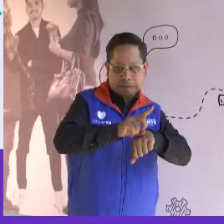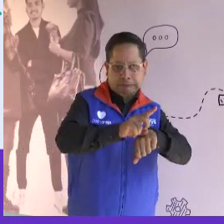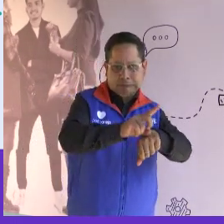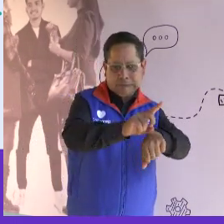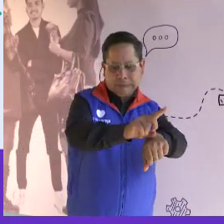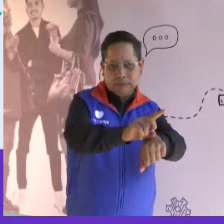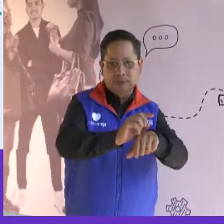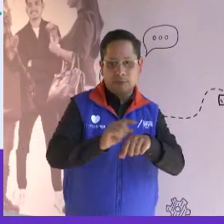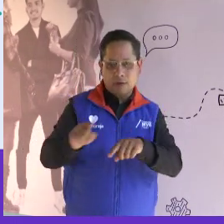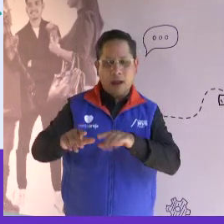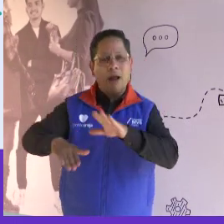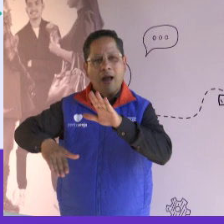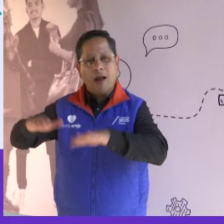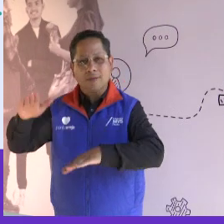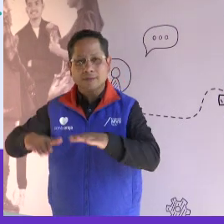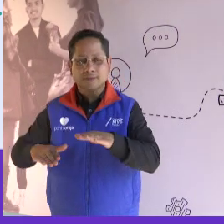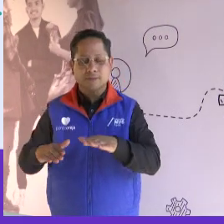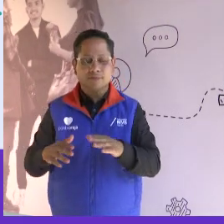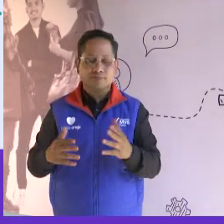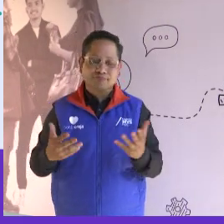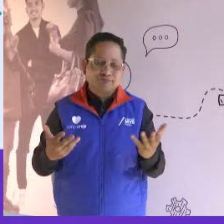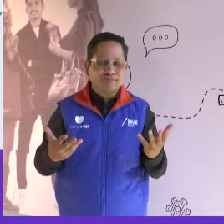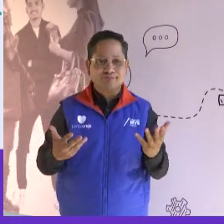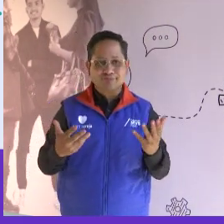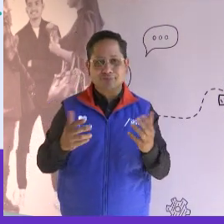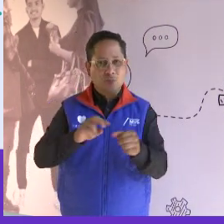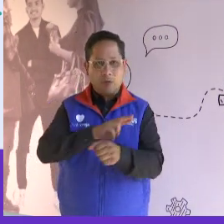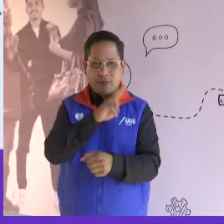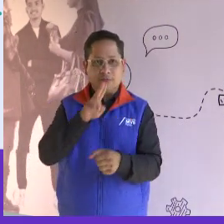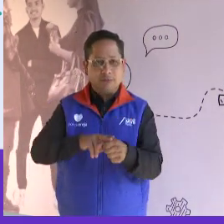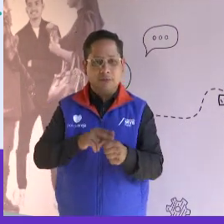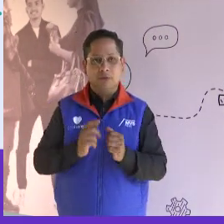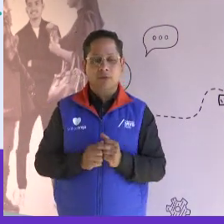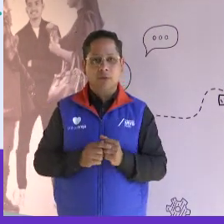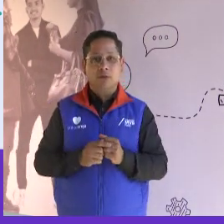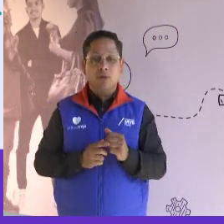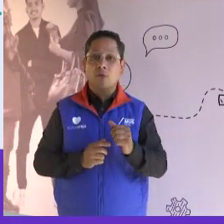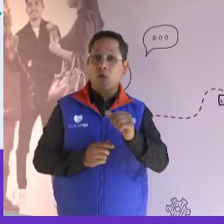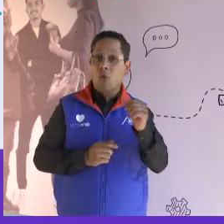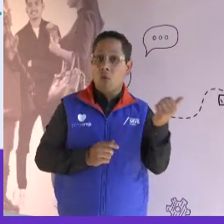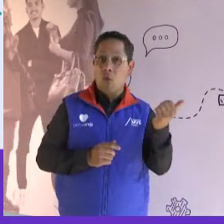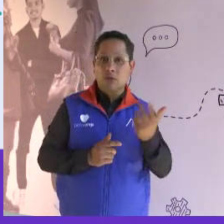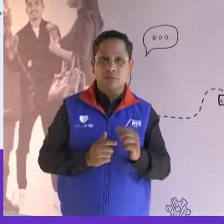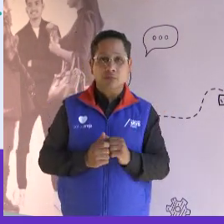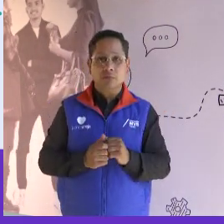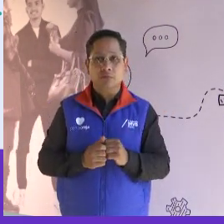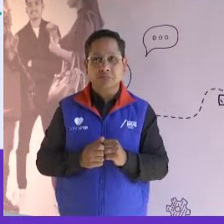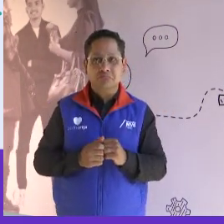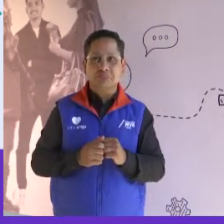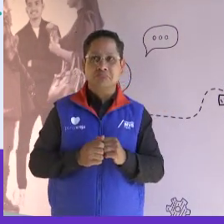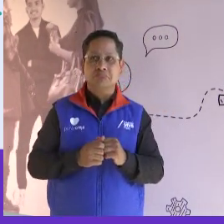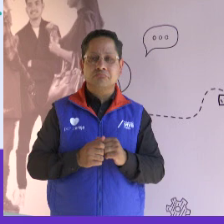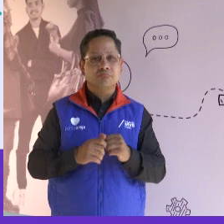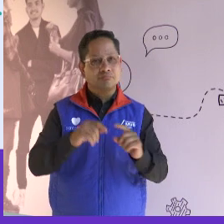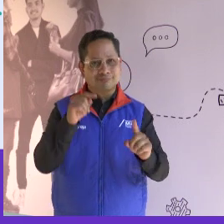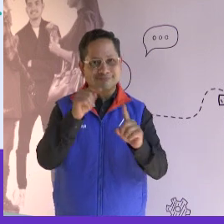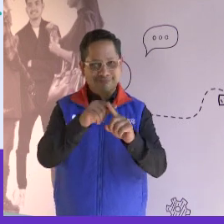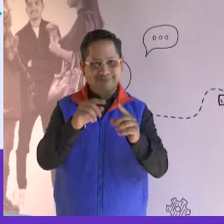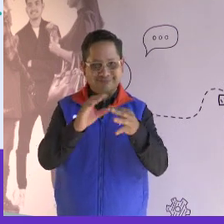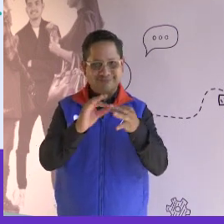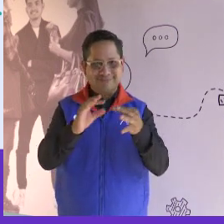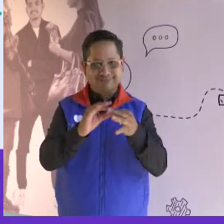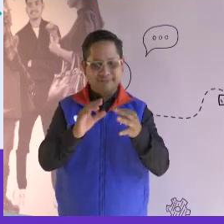parece sumamente importante es identificar las disparidades de poder que hay